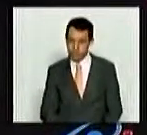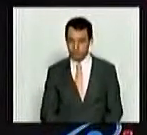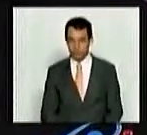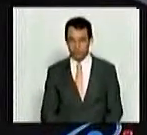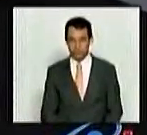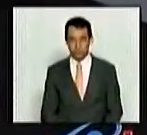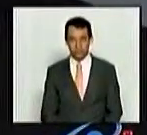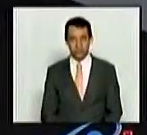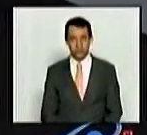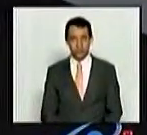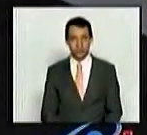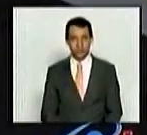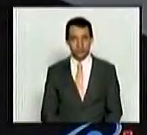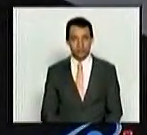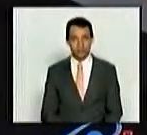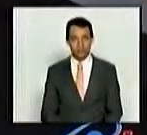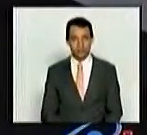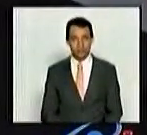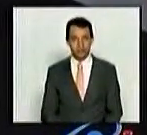Afuera.